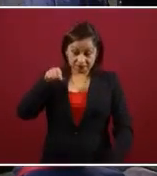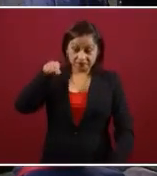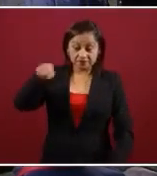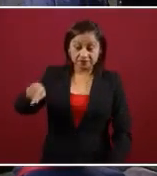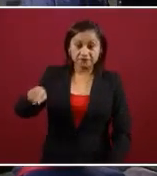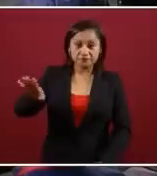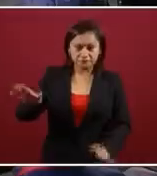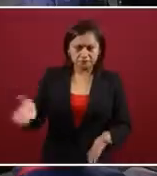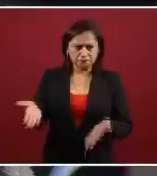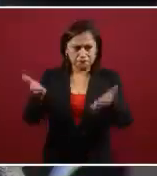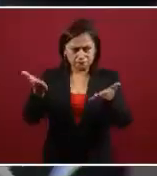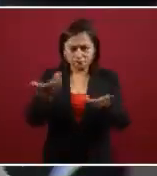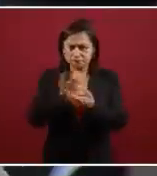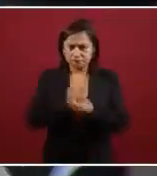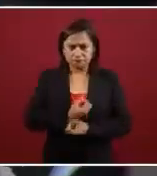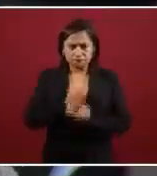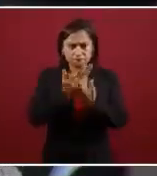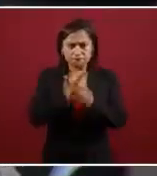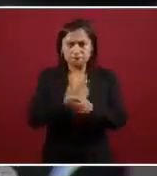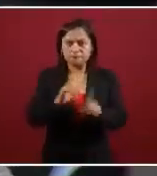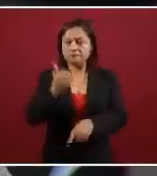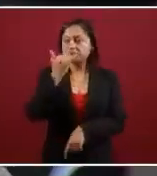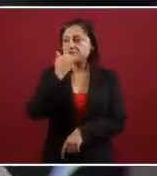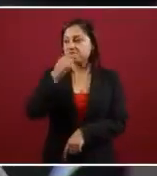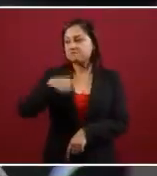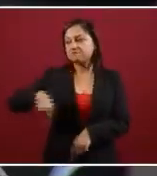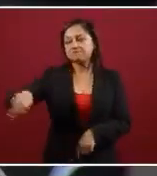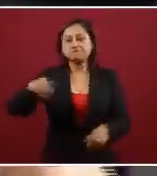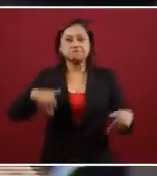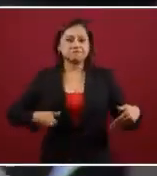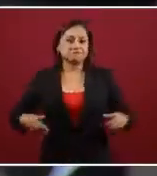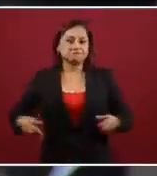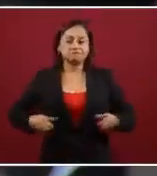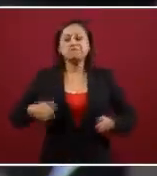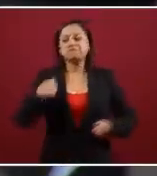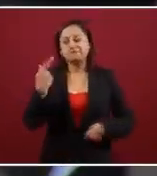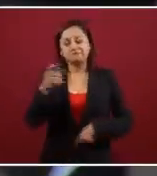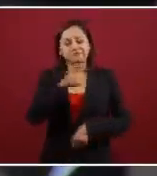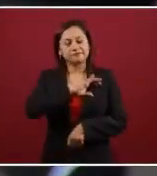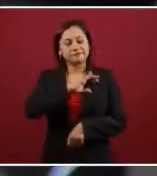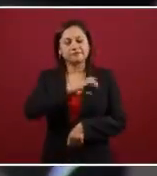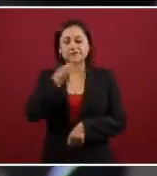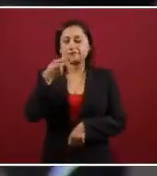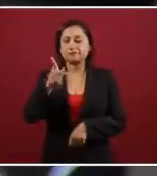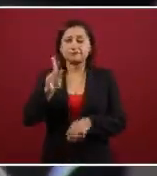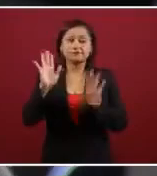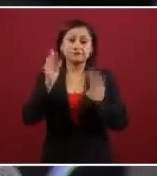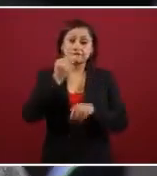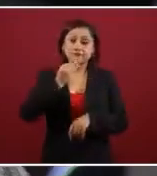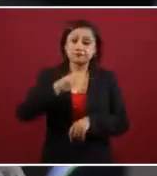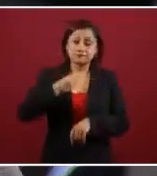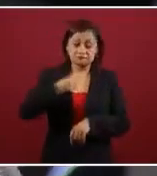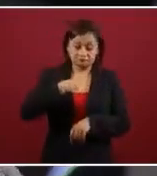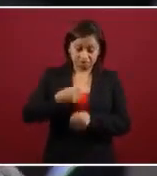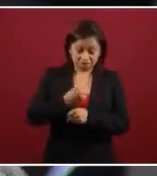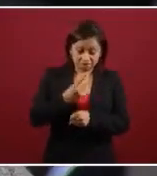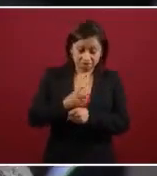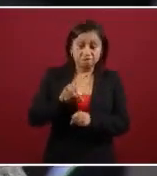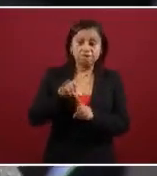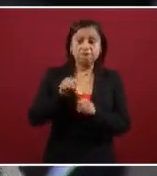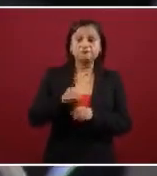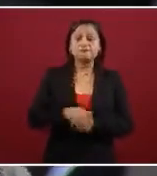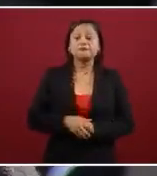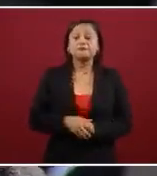las cosas. A mí también. Lo siento, compañeros, los adoro, pero hay que darnos la oportunidad. En